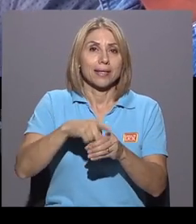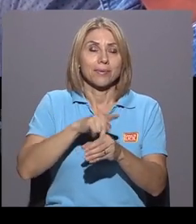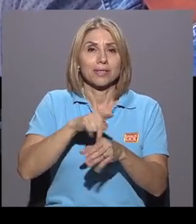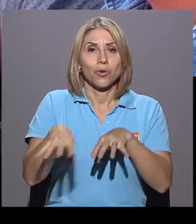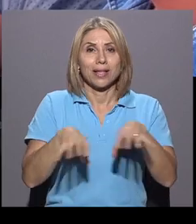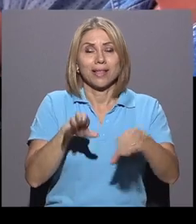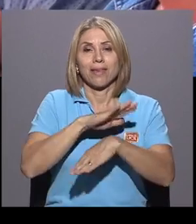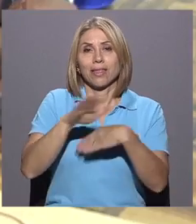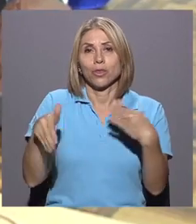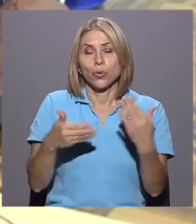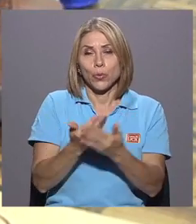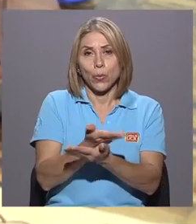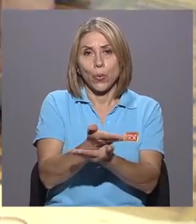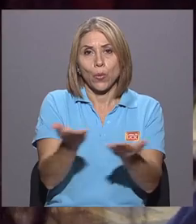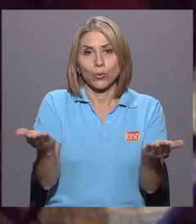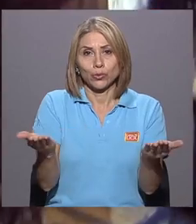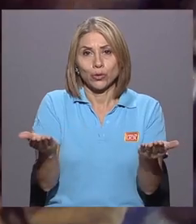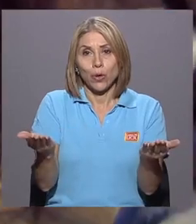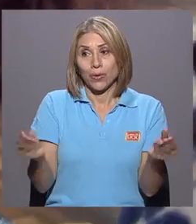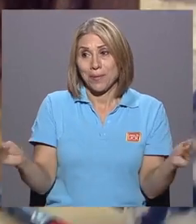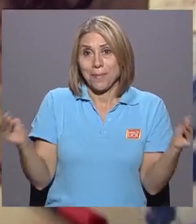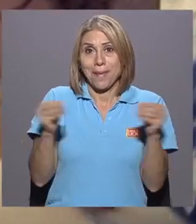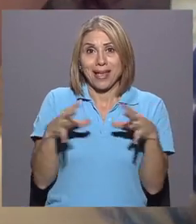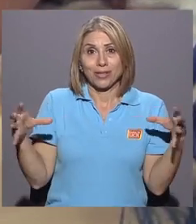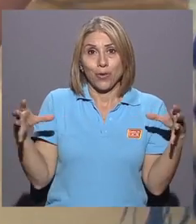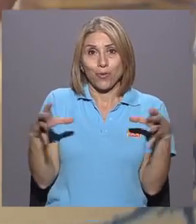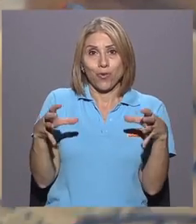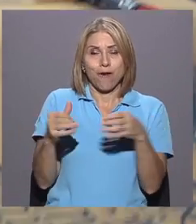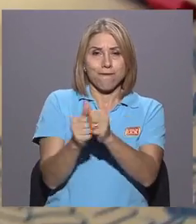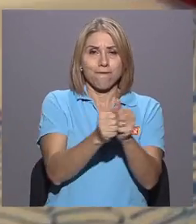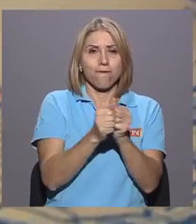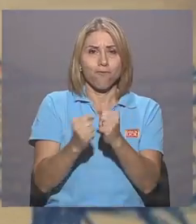todo el mundo porque siendo más y más fuerza